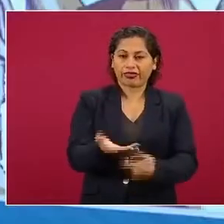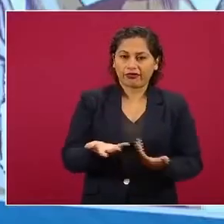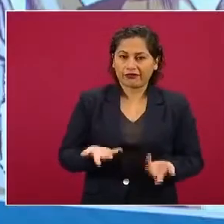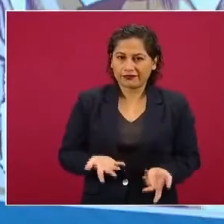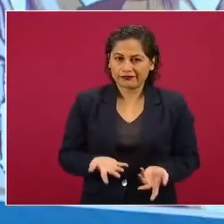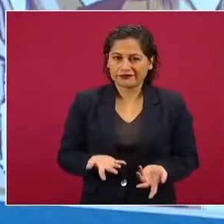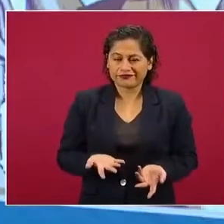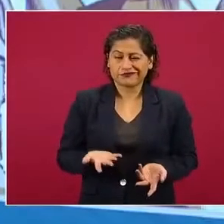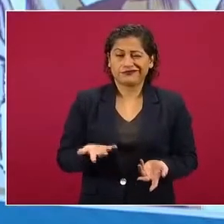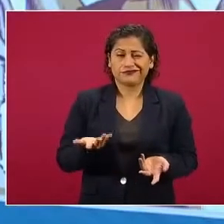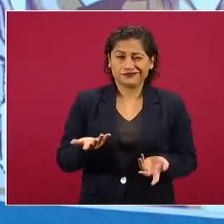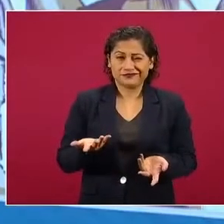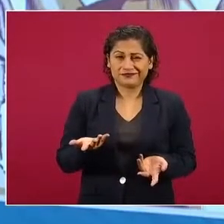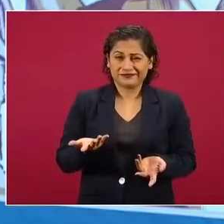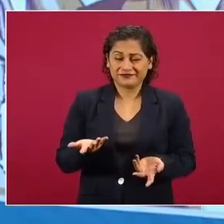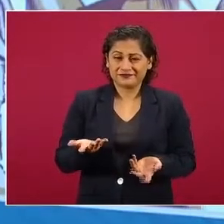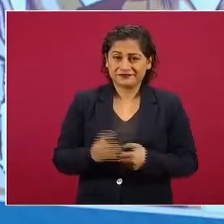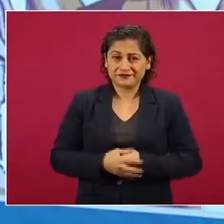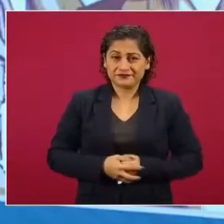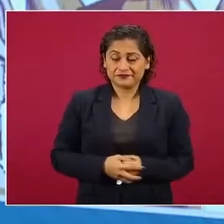de una temporada de